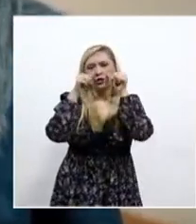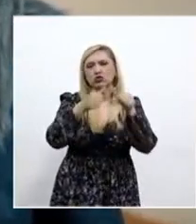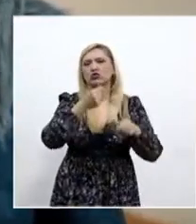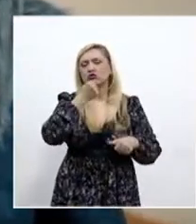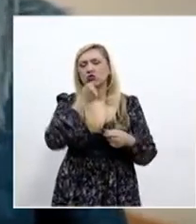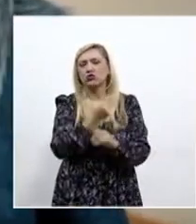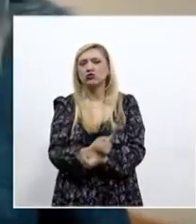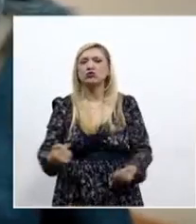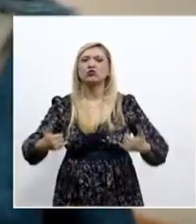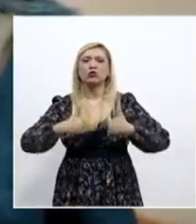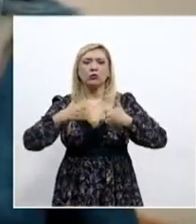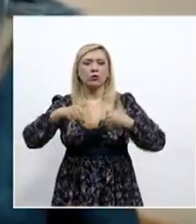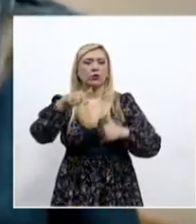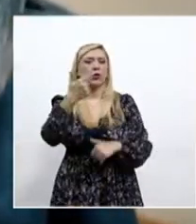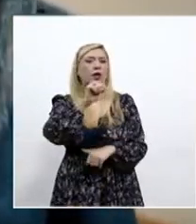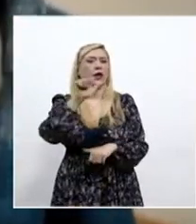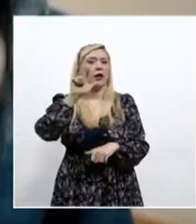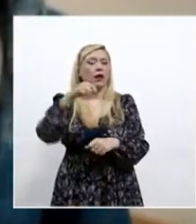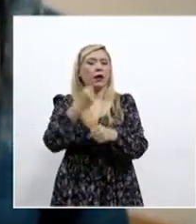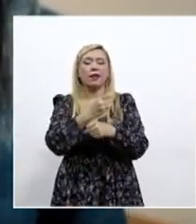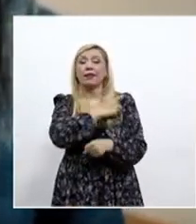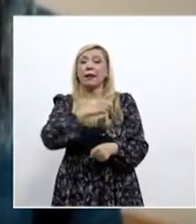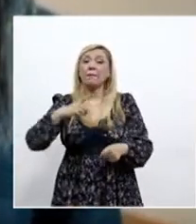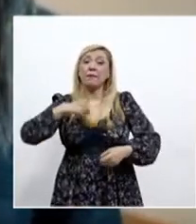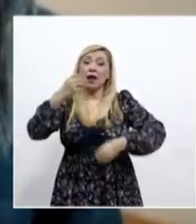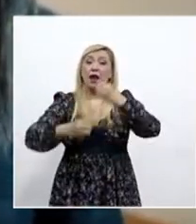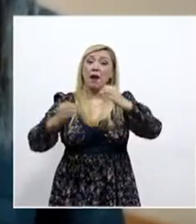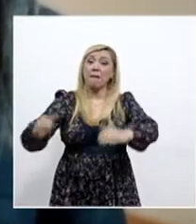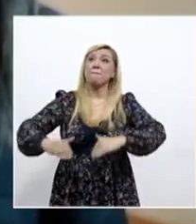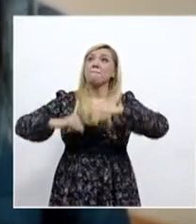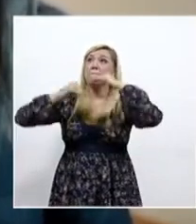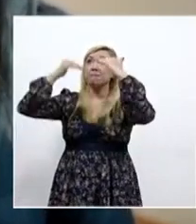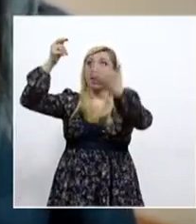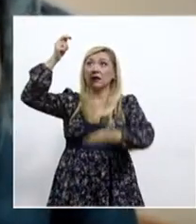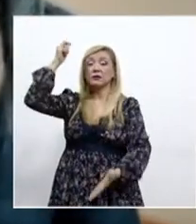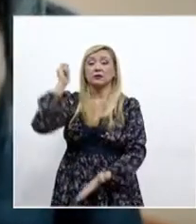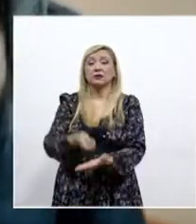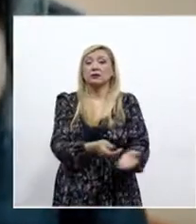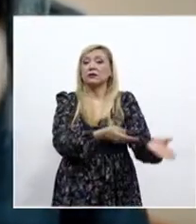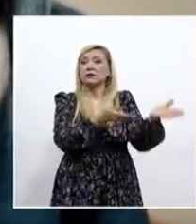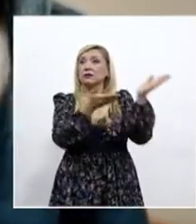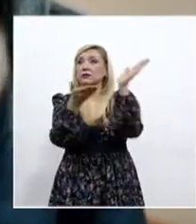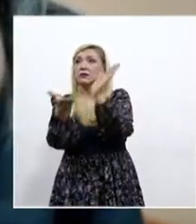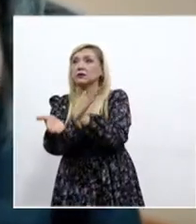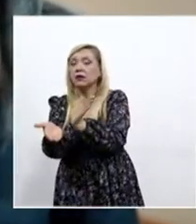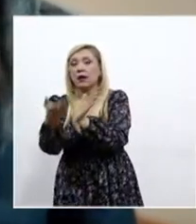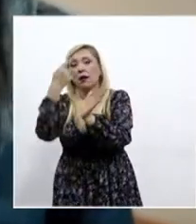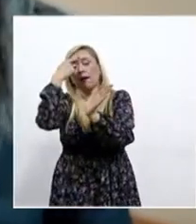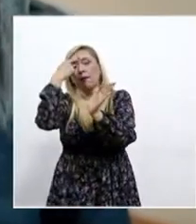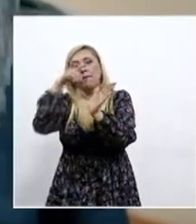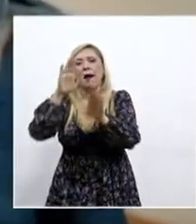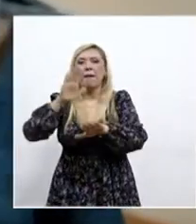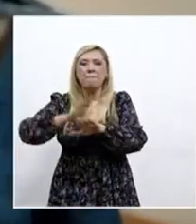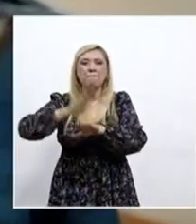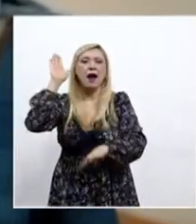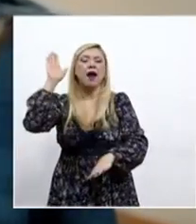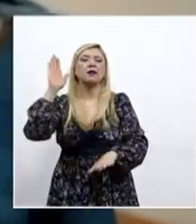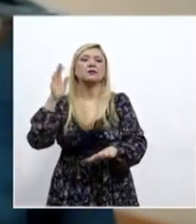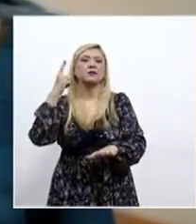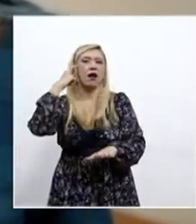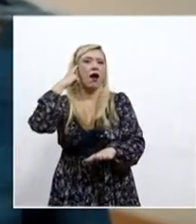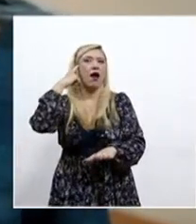Supremo Tribunal de Justicia de Jalisco inauguró el Congreso Nacional de Métodos Alternativos de Solución de Conflictos, en el